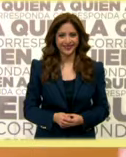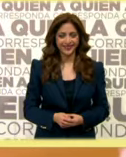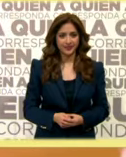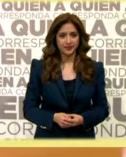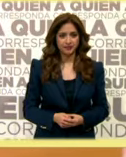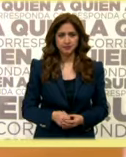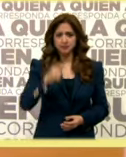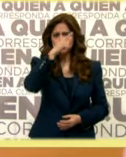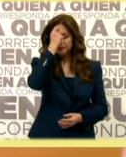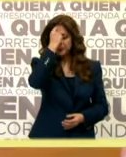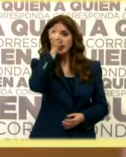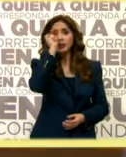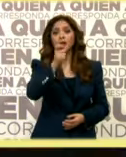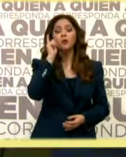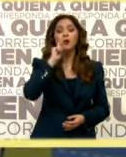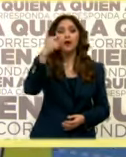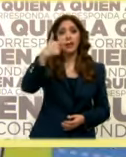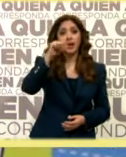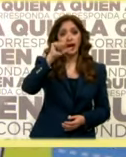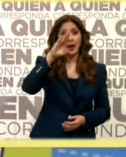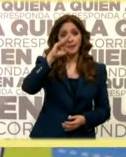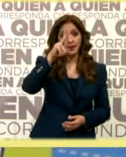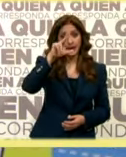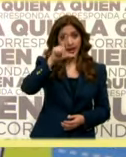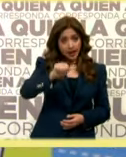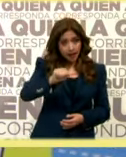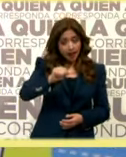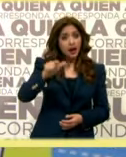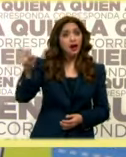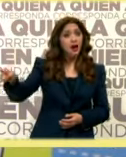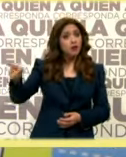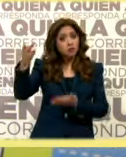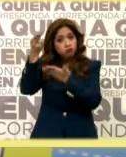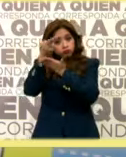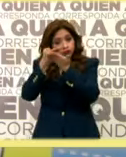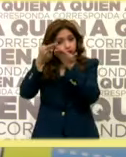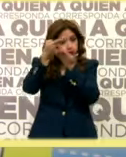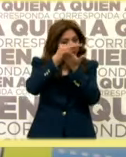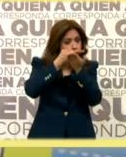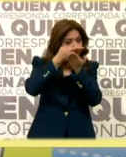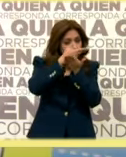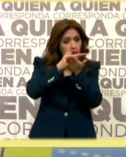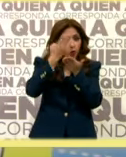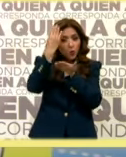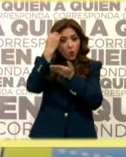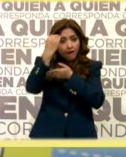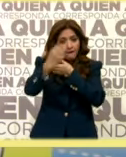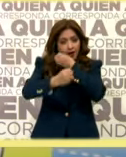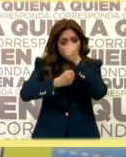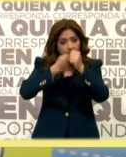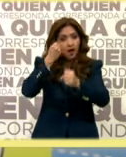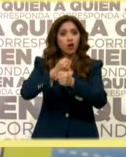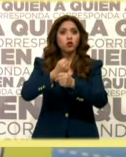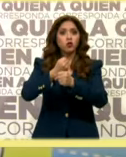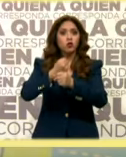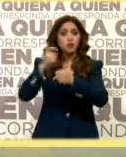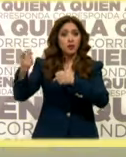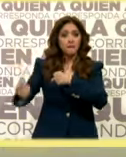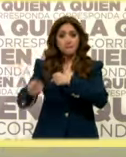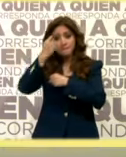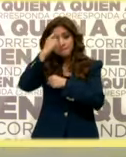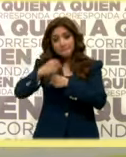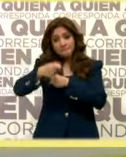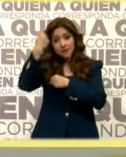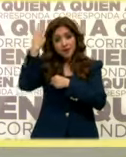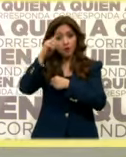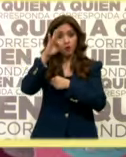La idea nació de Gabriela Moab y Gaby los diseñó, los empezó a dibujar a los 9 años. Dibujó los primeros fulanitos. Ellos